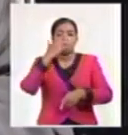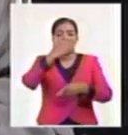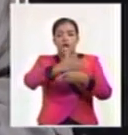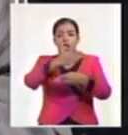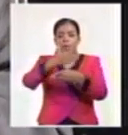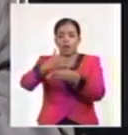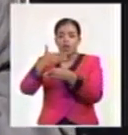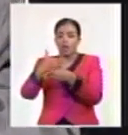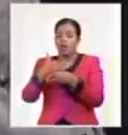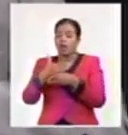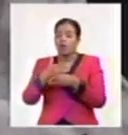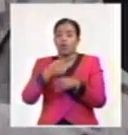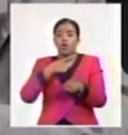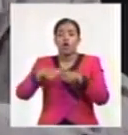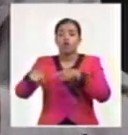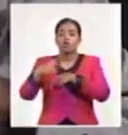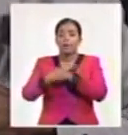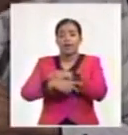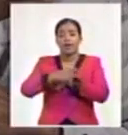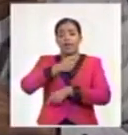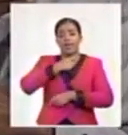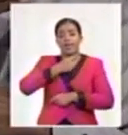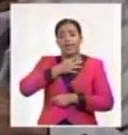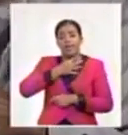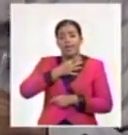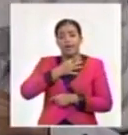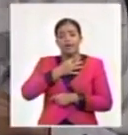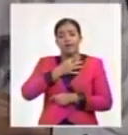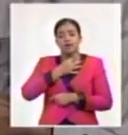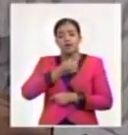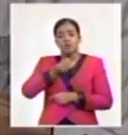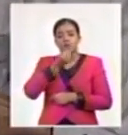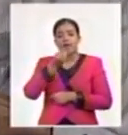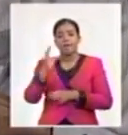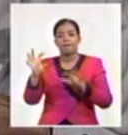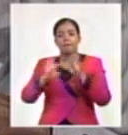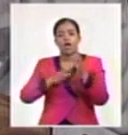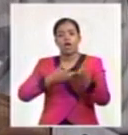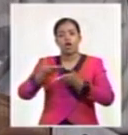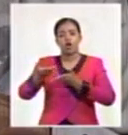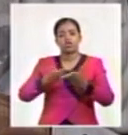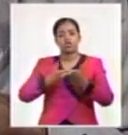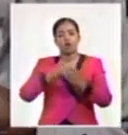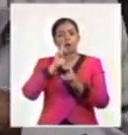del tercer mundo a acceder a la energía atómica con fines pacíficos.